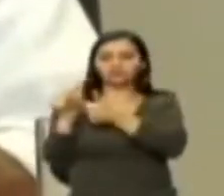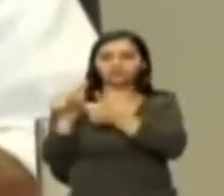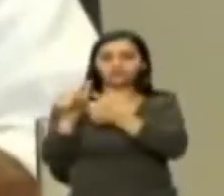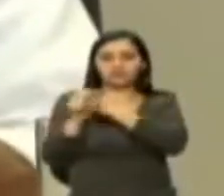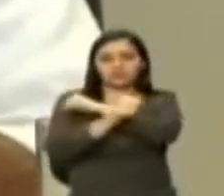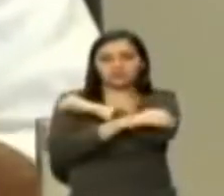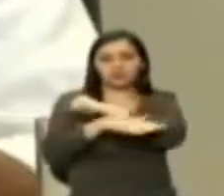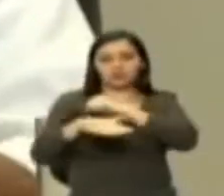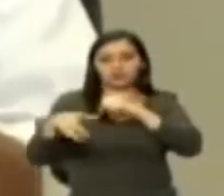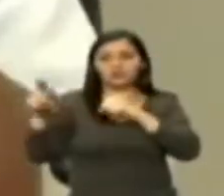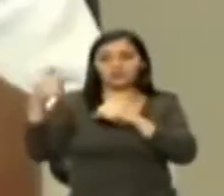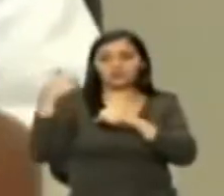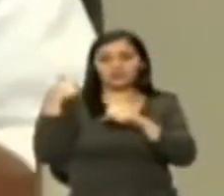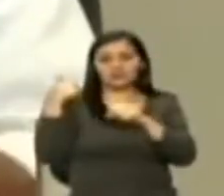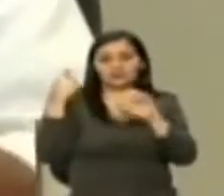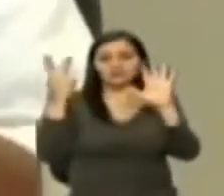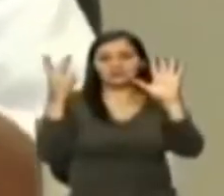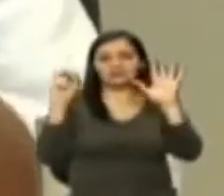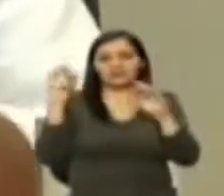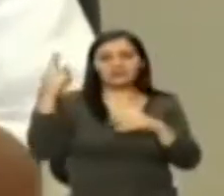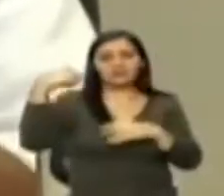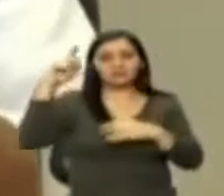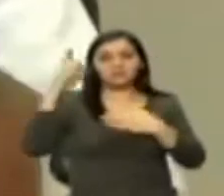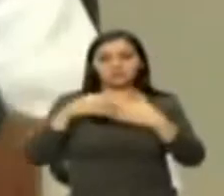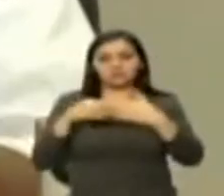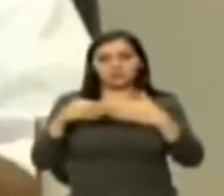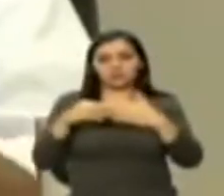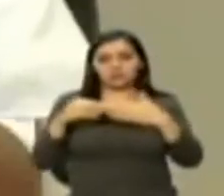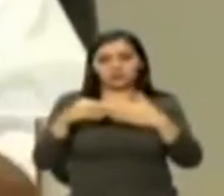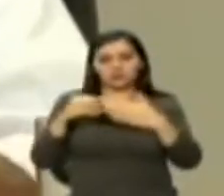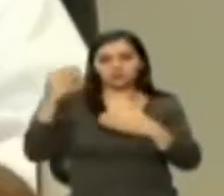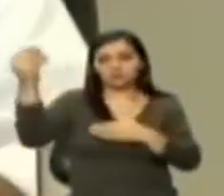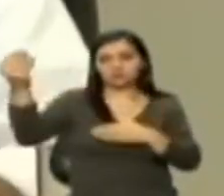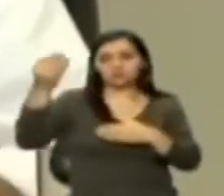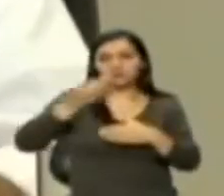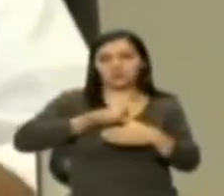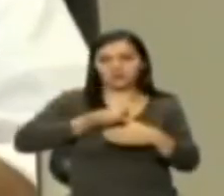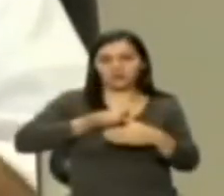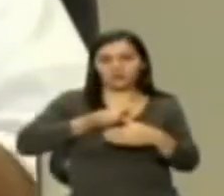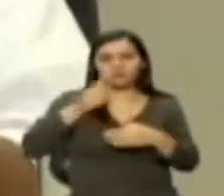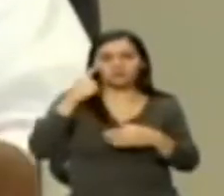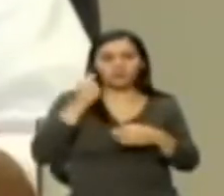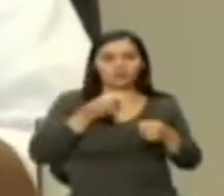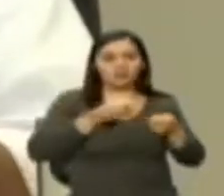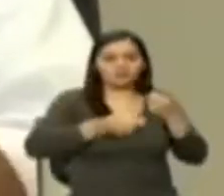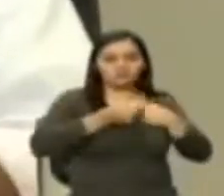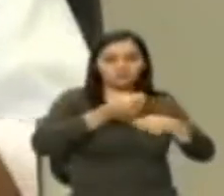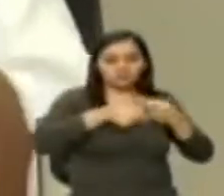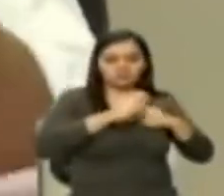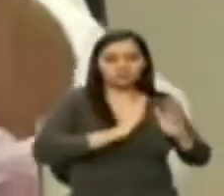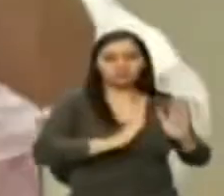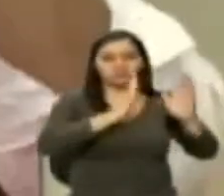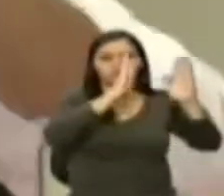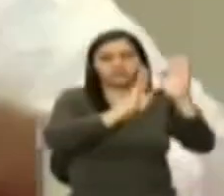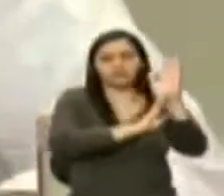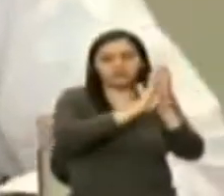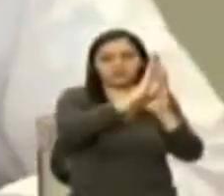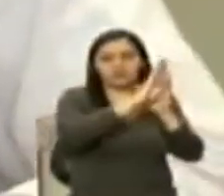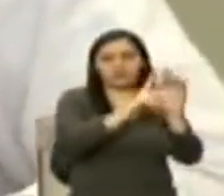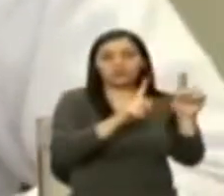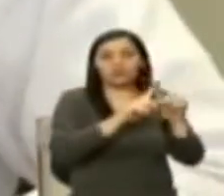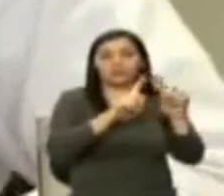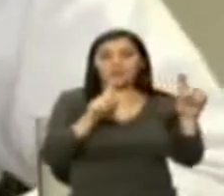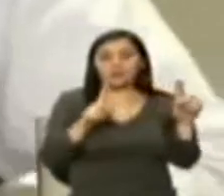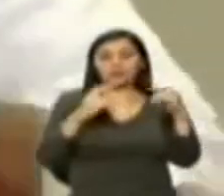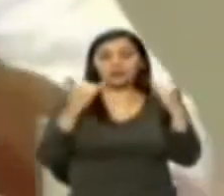con el petróleo. Que el petróleo salía de la Amazonía, quedaba aquí la basura, la contaminación, la pobreza, y la plata se iba a Guayaquil, Quito, lo peor, a Miami,